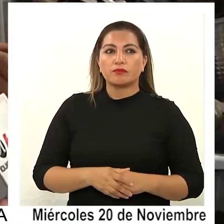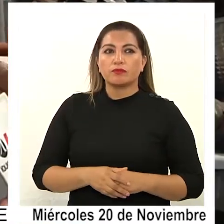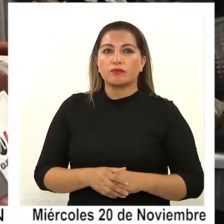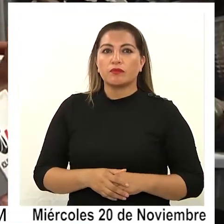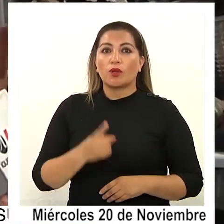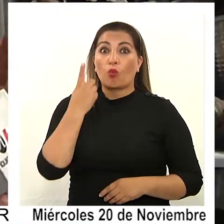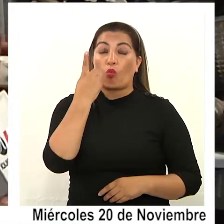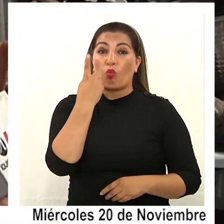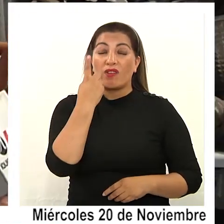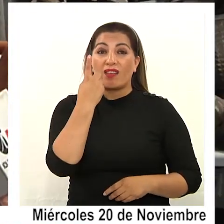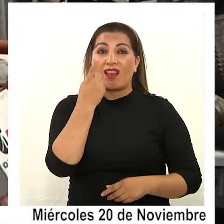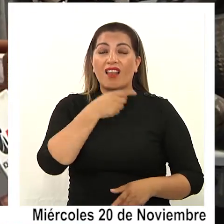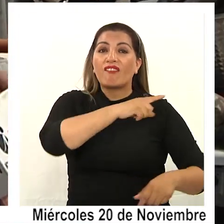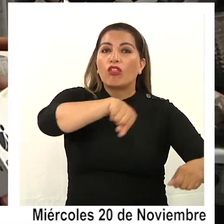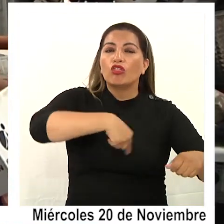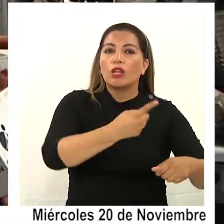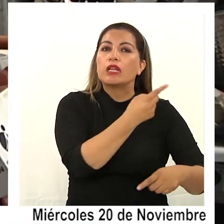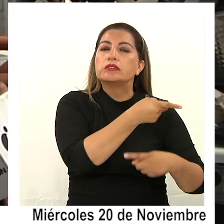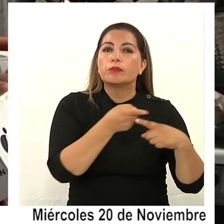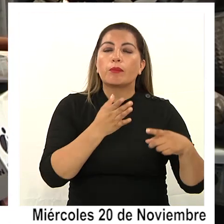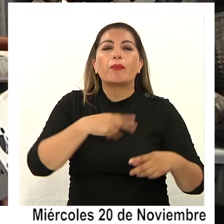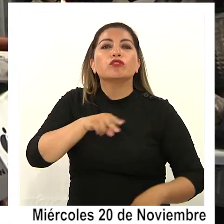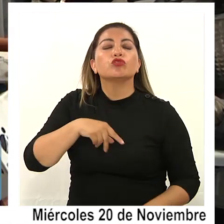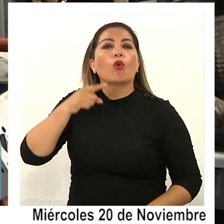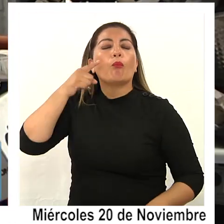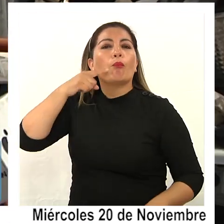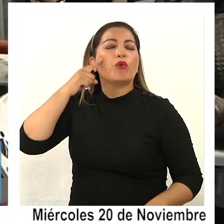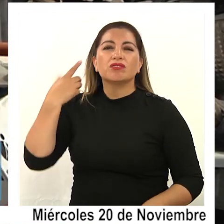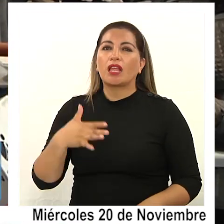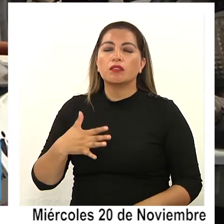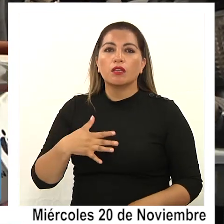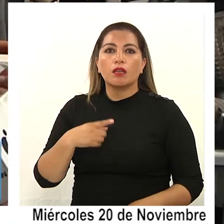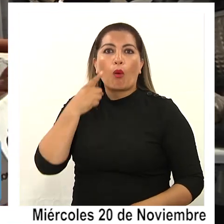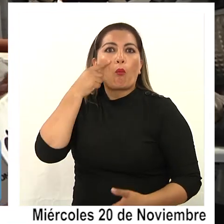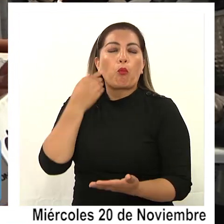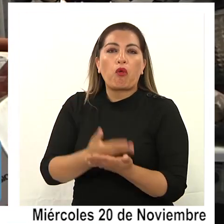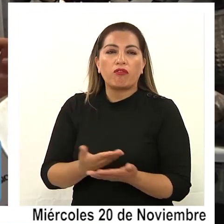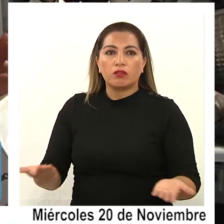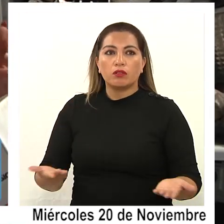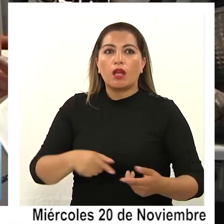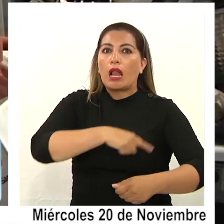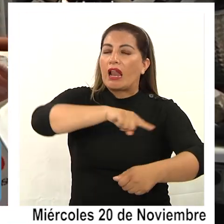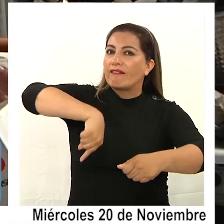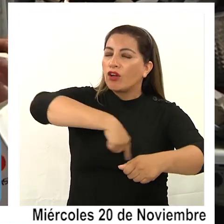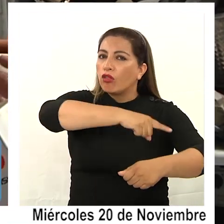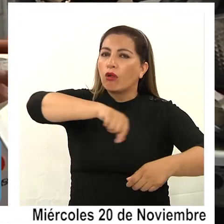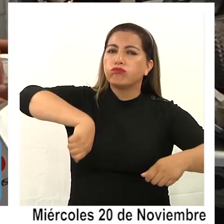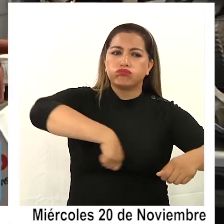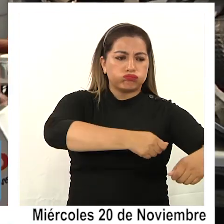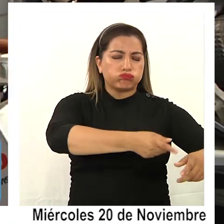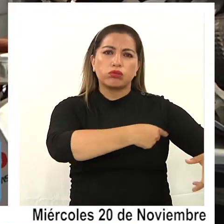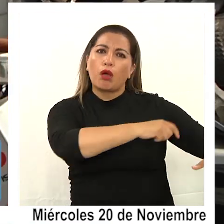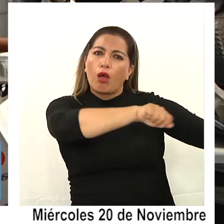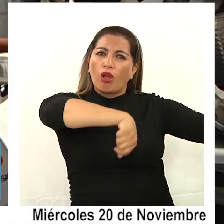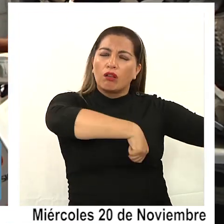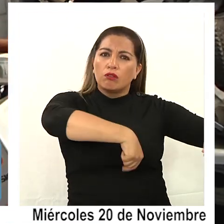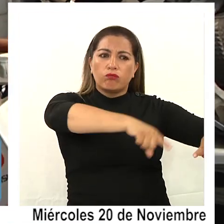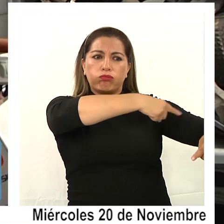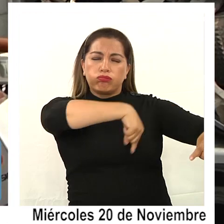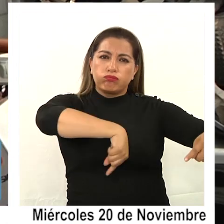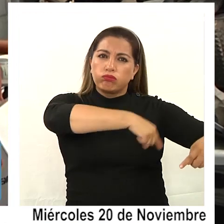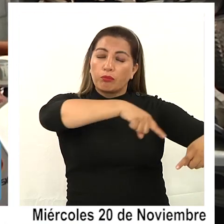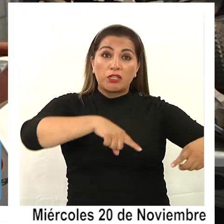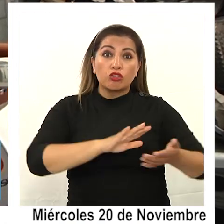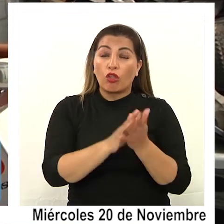vendiendo una lavadora a la semana porque para nosotros era muy importante probarla y hasta que ya la lavadora nosotros nos asegurábamos de que quedaba